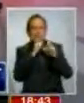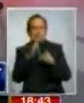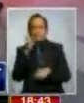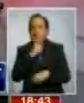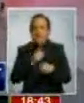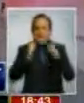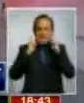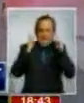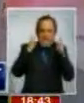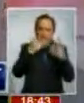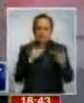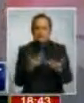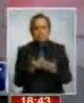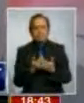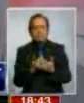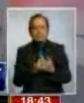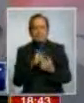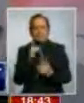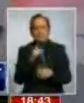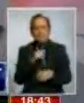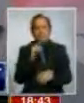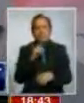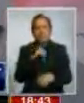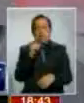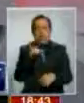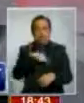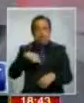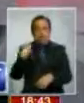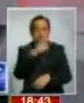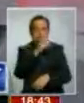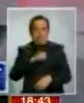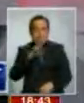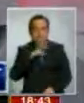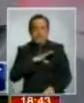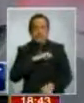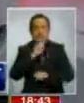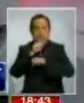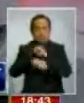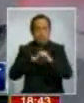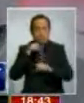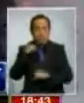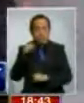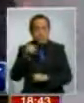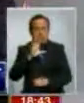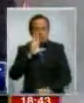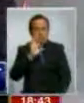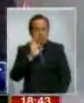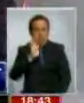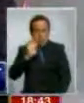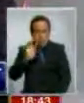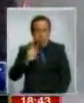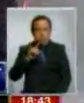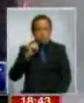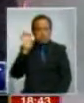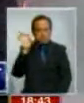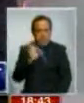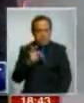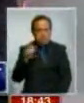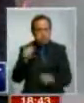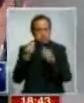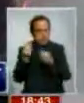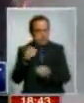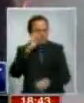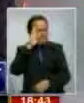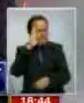buena calificación. Sí. Hoy día la gente le ha puesto un 54% de aprobación según revela la encuesta de IMARC. Ha estado presente, ha estado en el terreno y